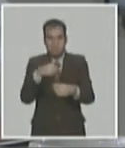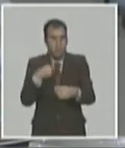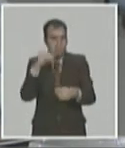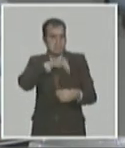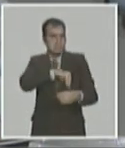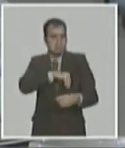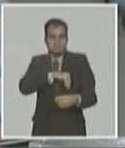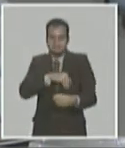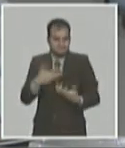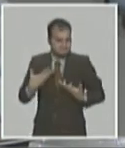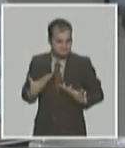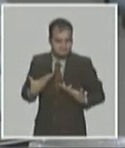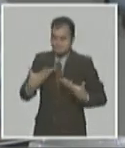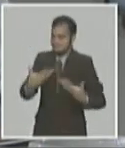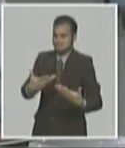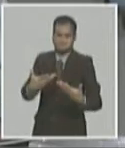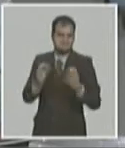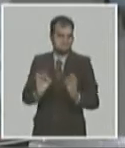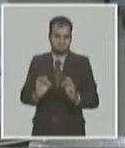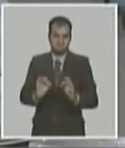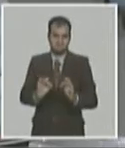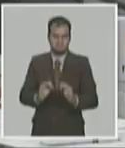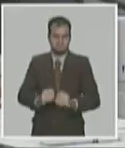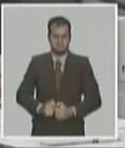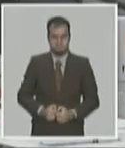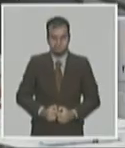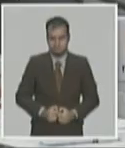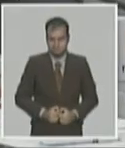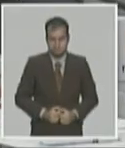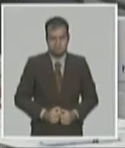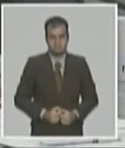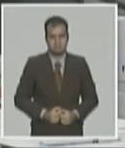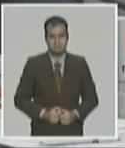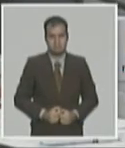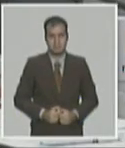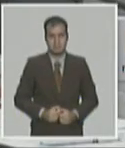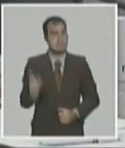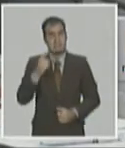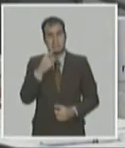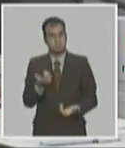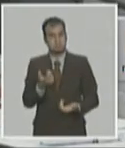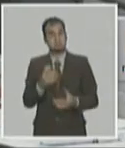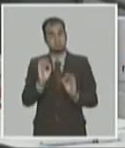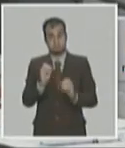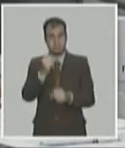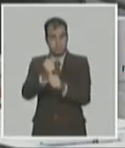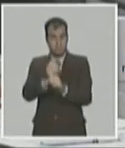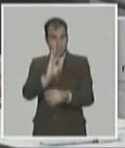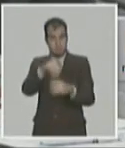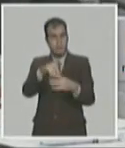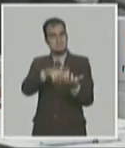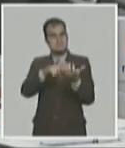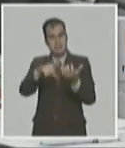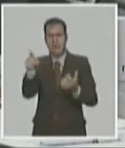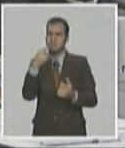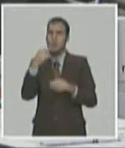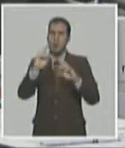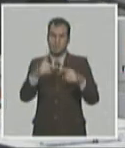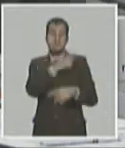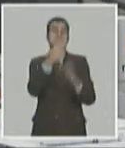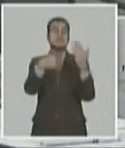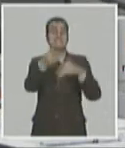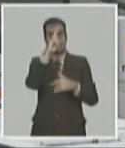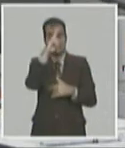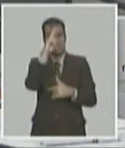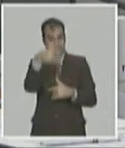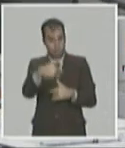entrega que realmente puede ser solo por amor. Por suerte, de todas formas, en la labor partidista tuvo chance para volver al Ministerio de Salud Pública y ha tenido